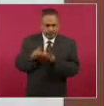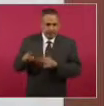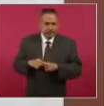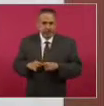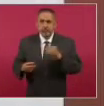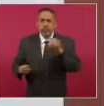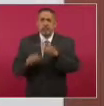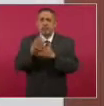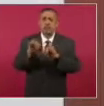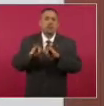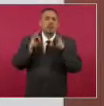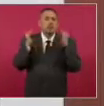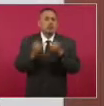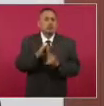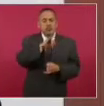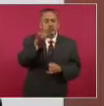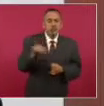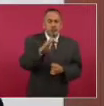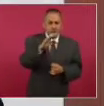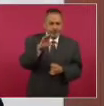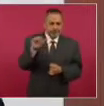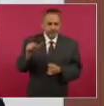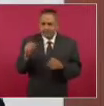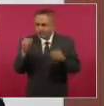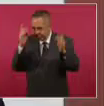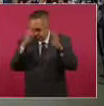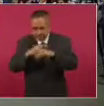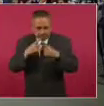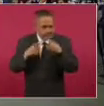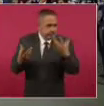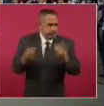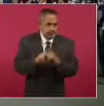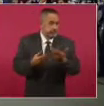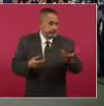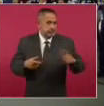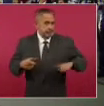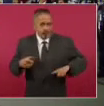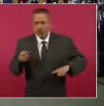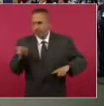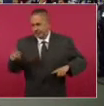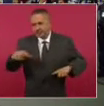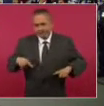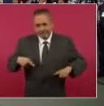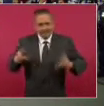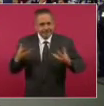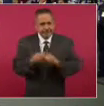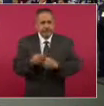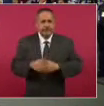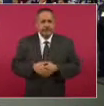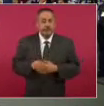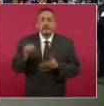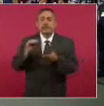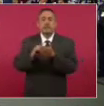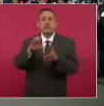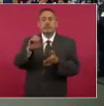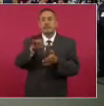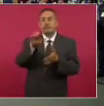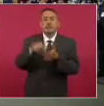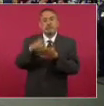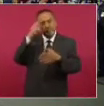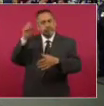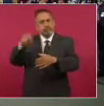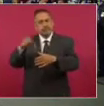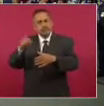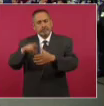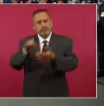creación de juntas de conciliación y arbitraje, el establecimiento de cajas de seguros populares en beneficio